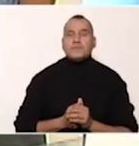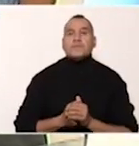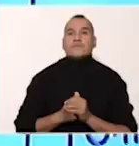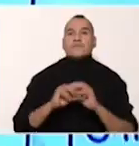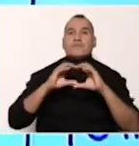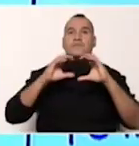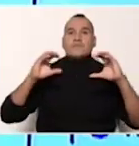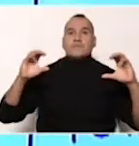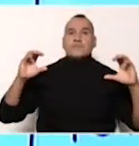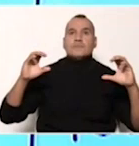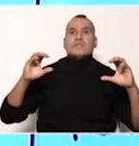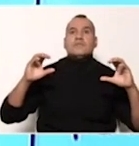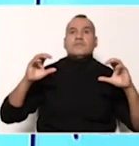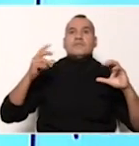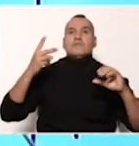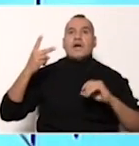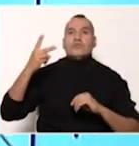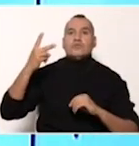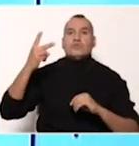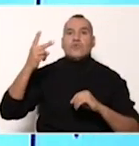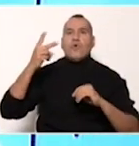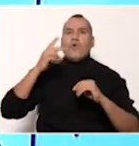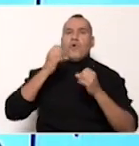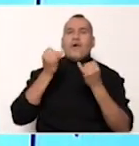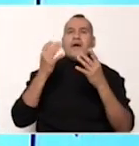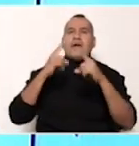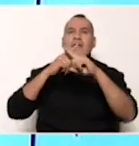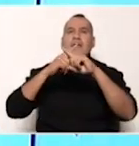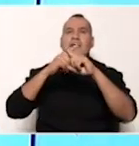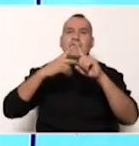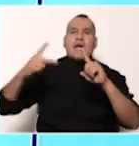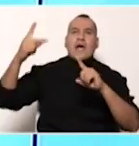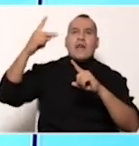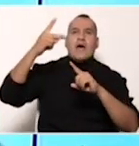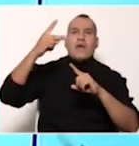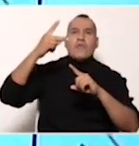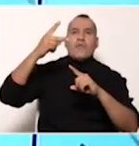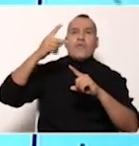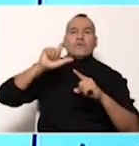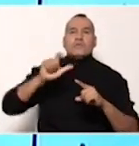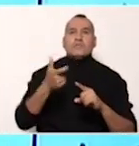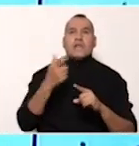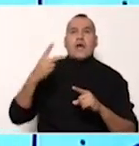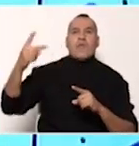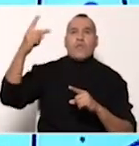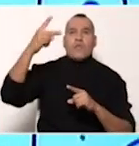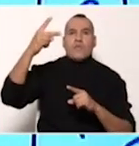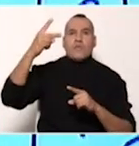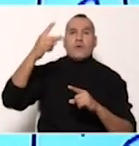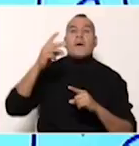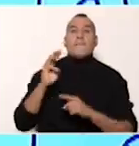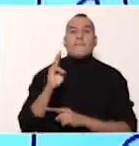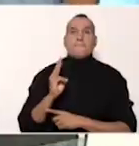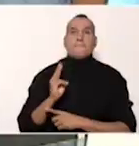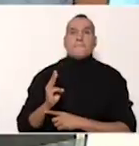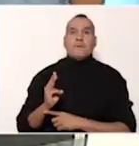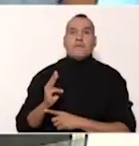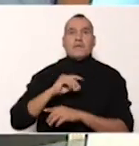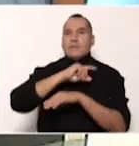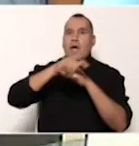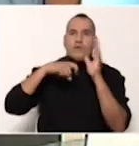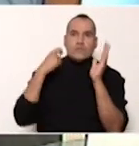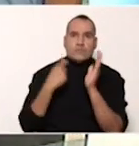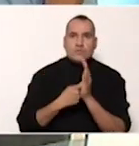2, tiene el exponente 1 y tiene el término independiente. Este P de X sería un polinomio